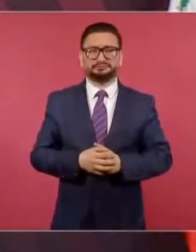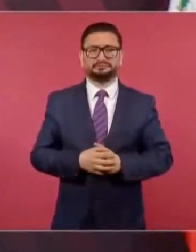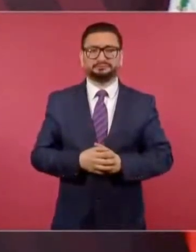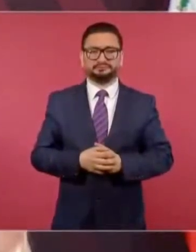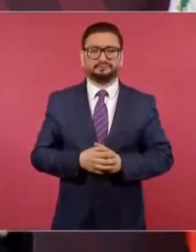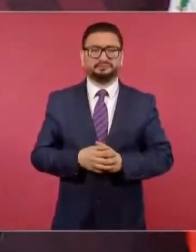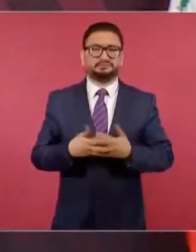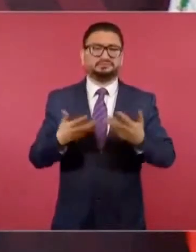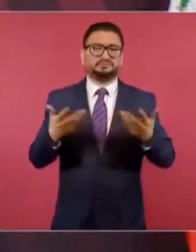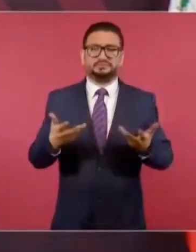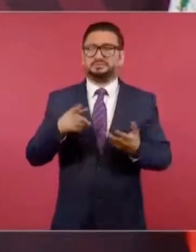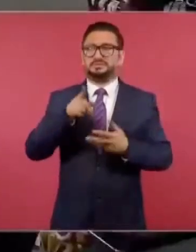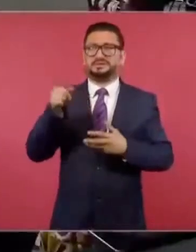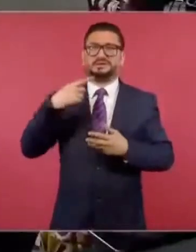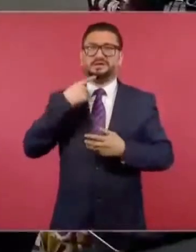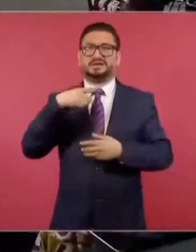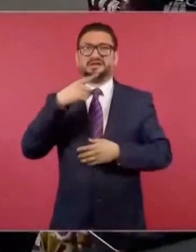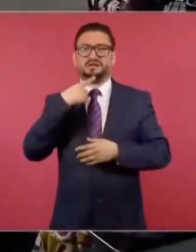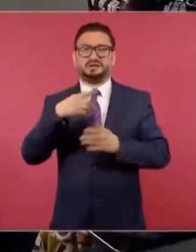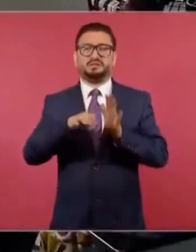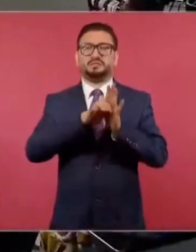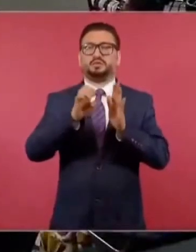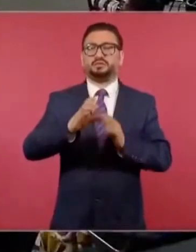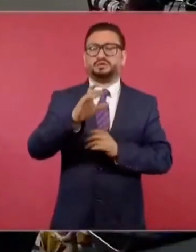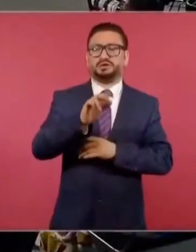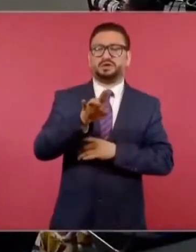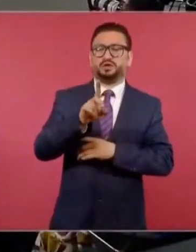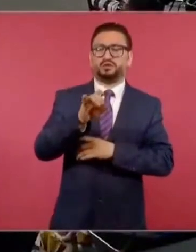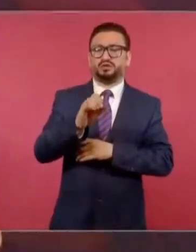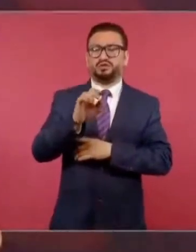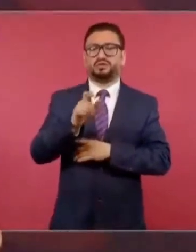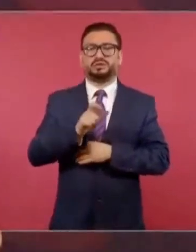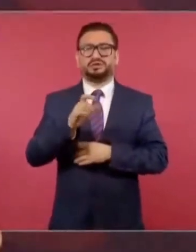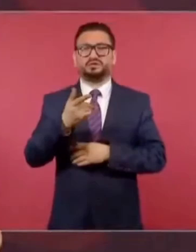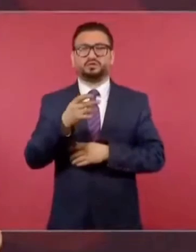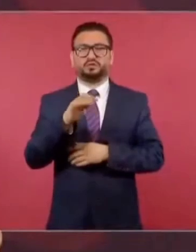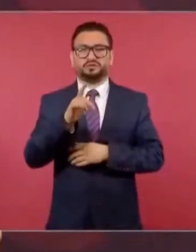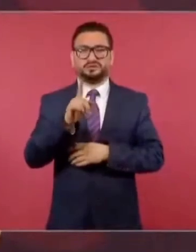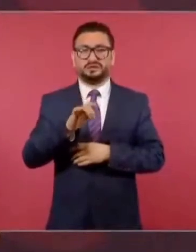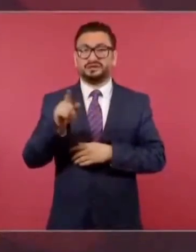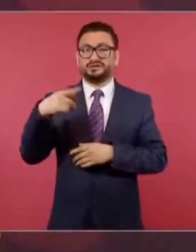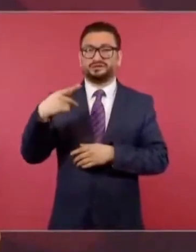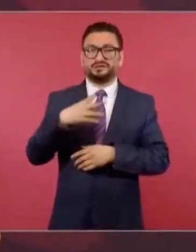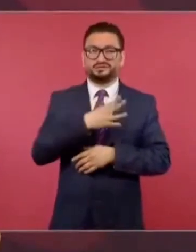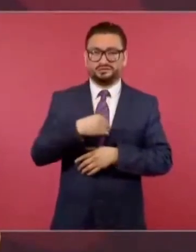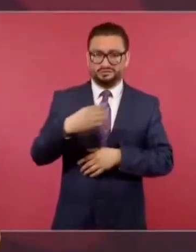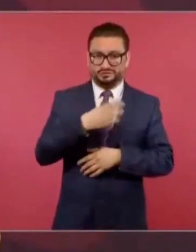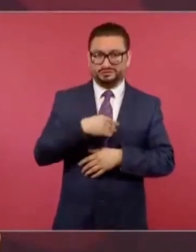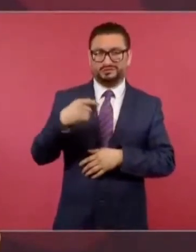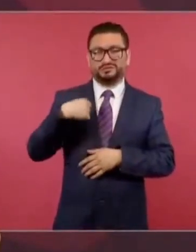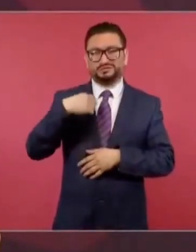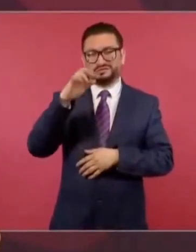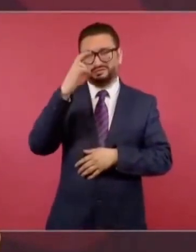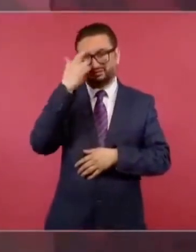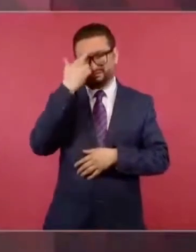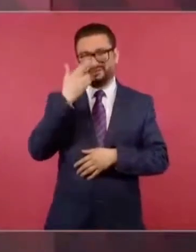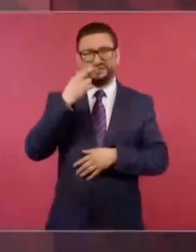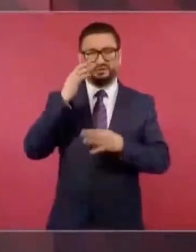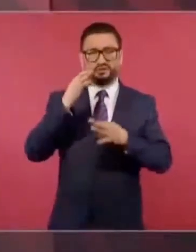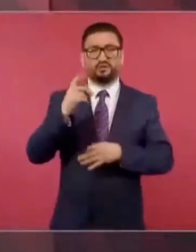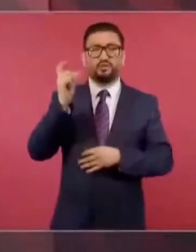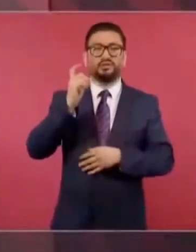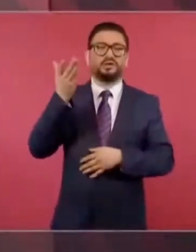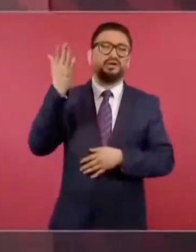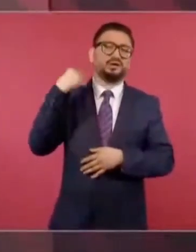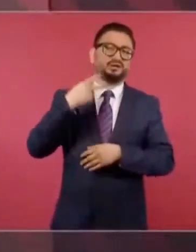¿Cómo no se va a quejar Claudio X González, hijo? Si recuerdo perfectamente cuando me